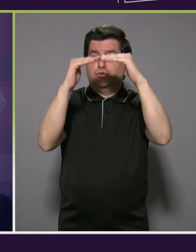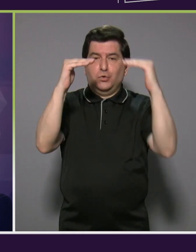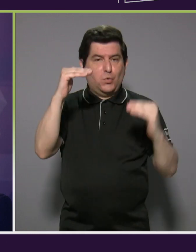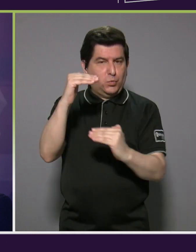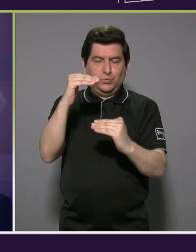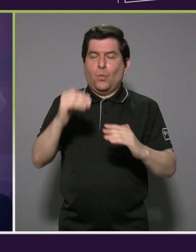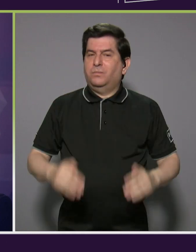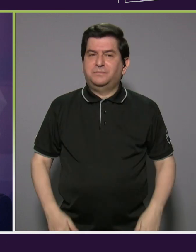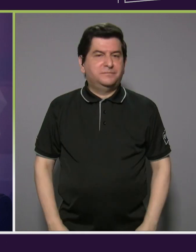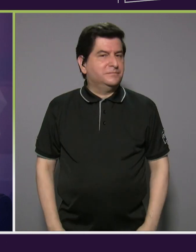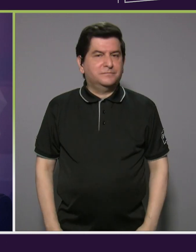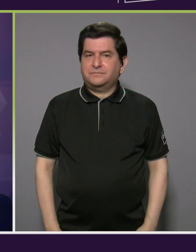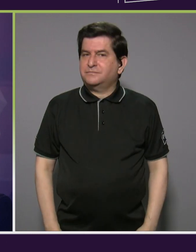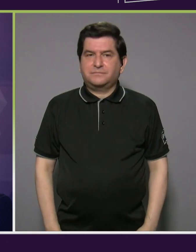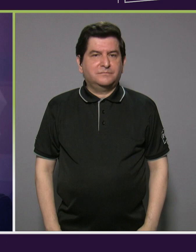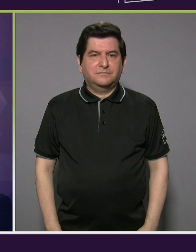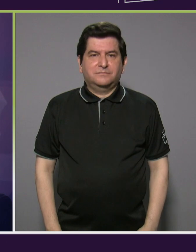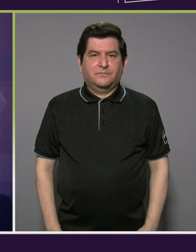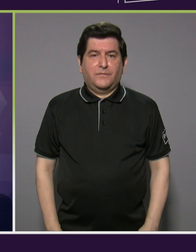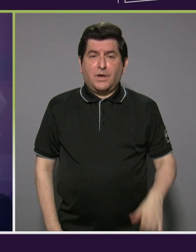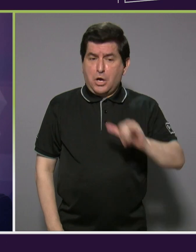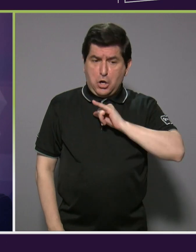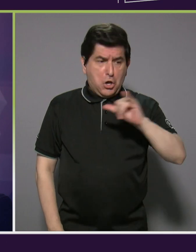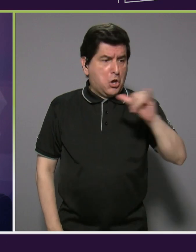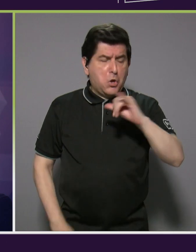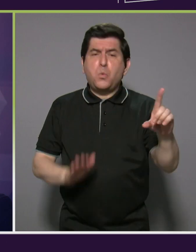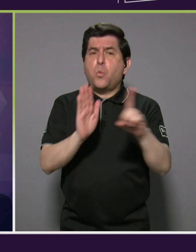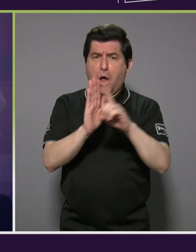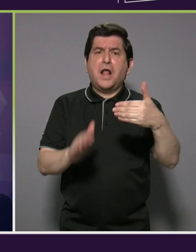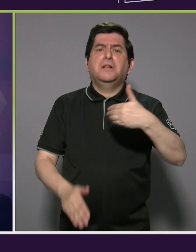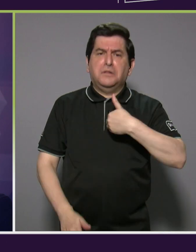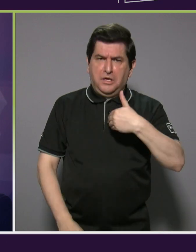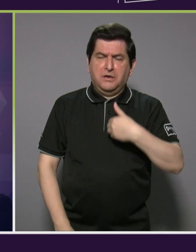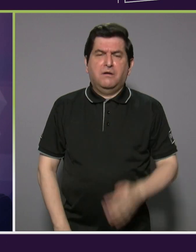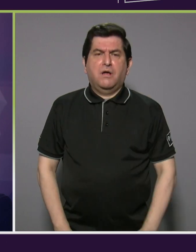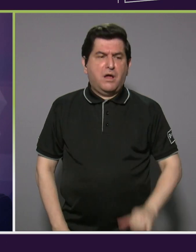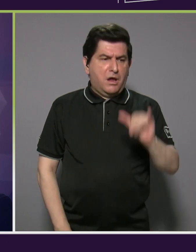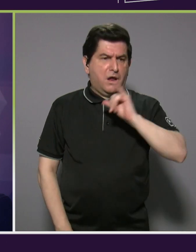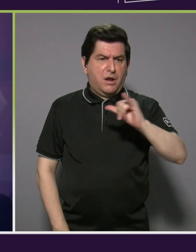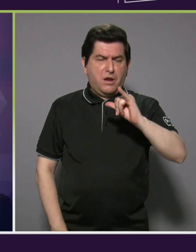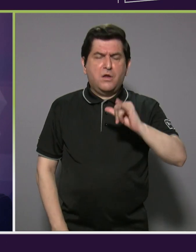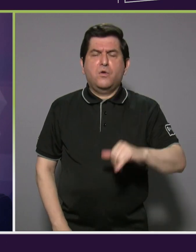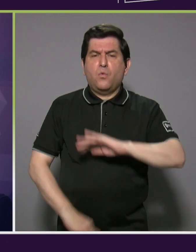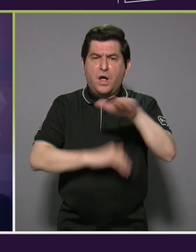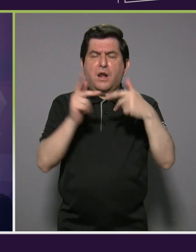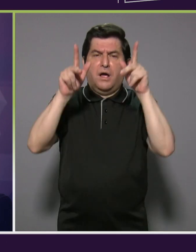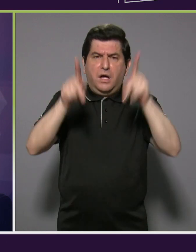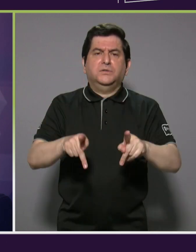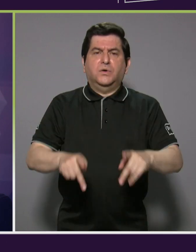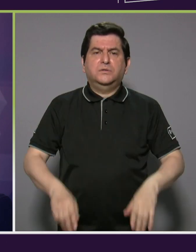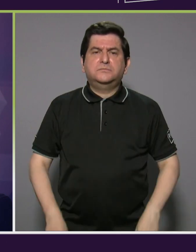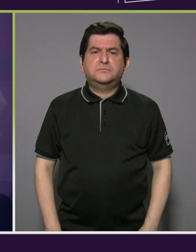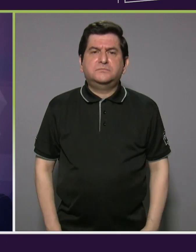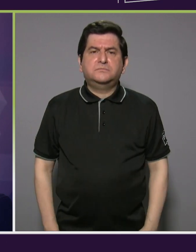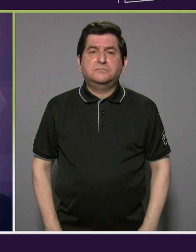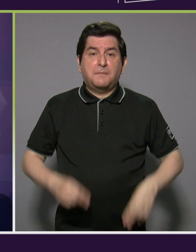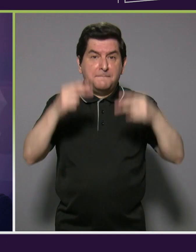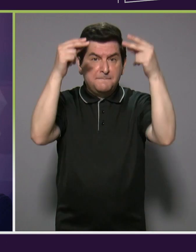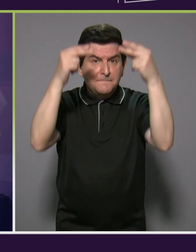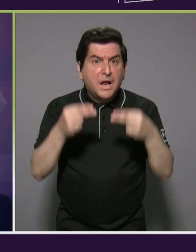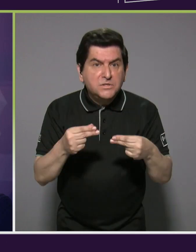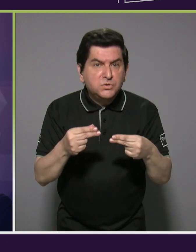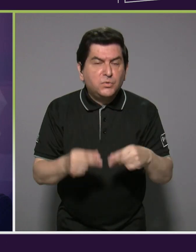categoría, tenemos los mismos derechos, la misma igualdad que cualquier persona, entonces el presupuesto